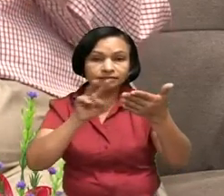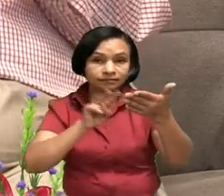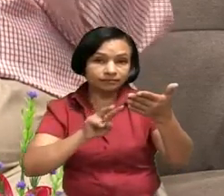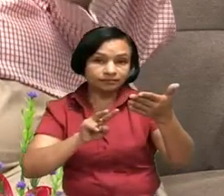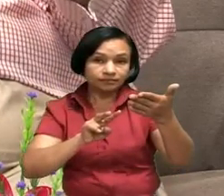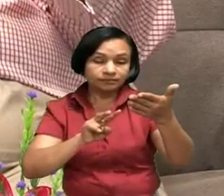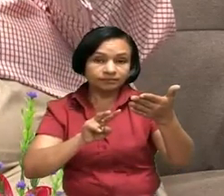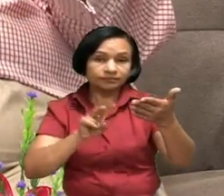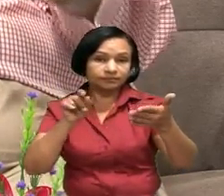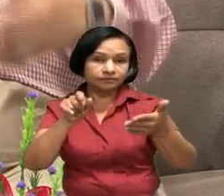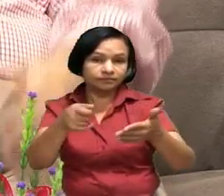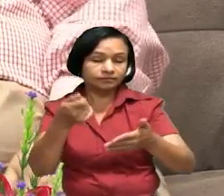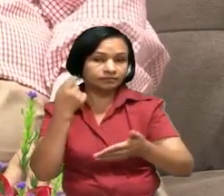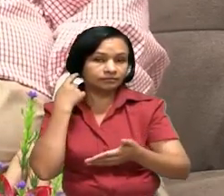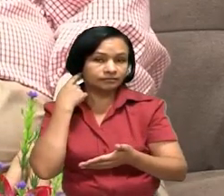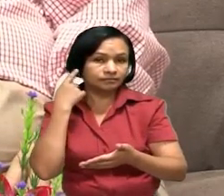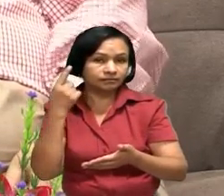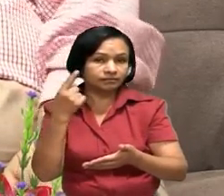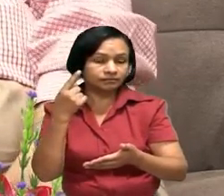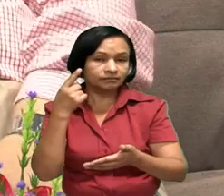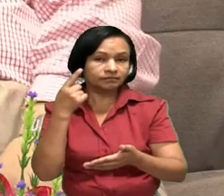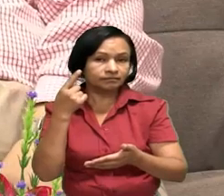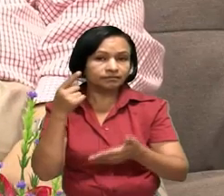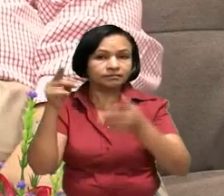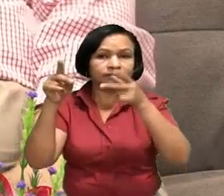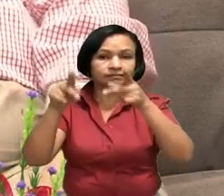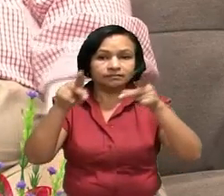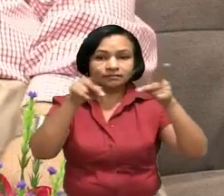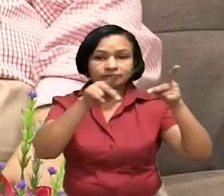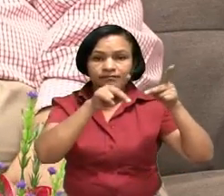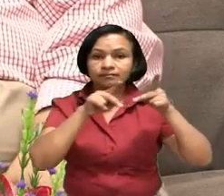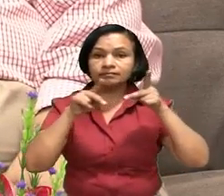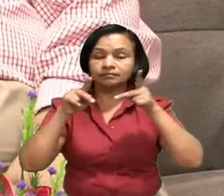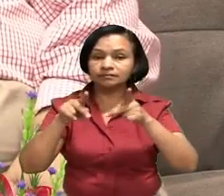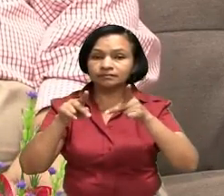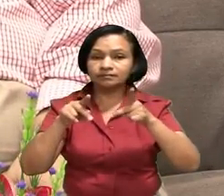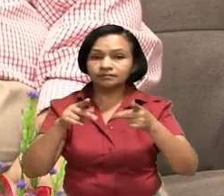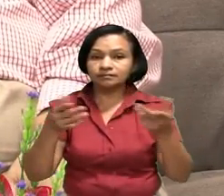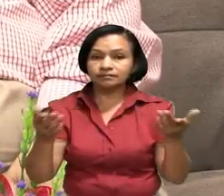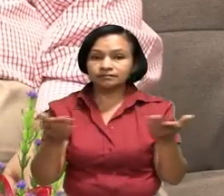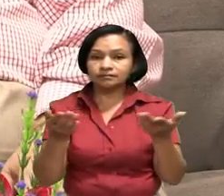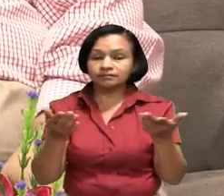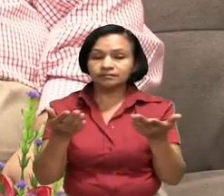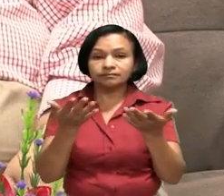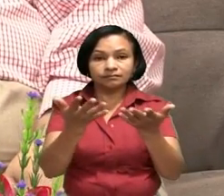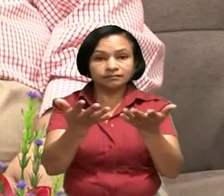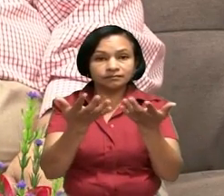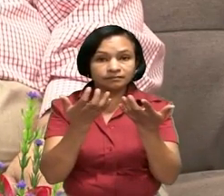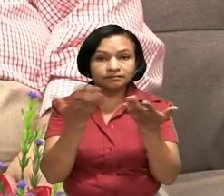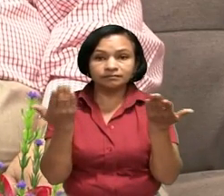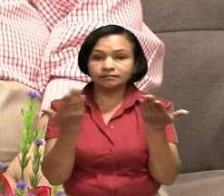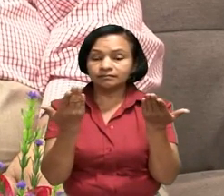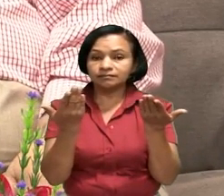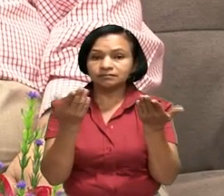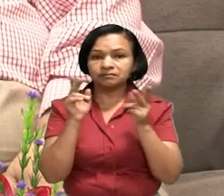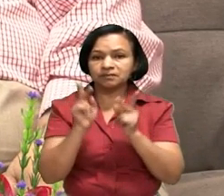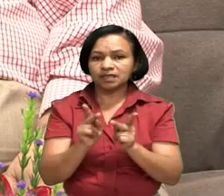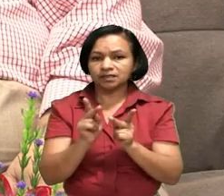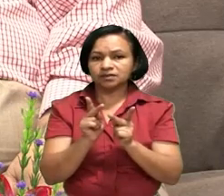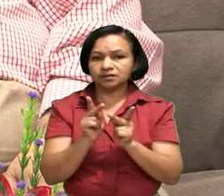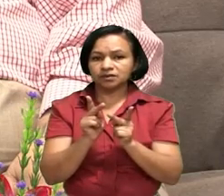en el audio de una emisora que hay gente que está sumamente interesada nada más en